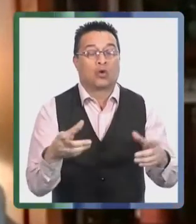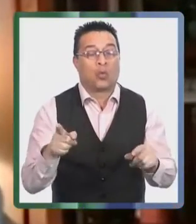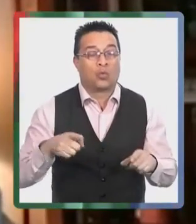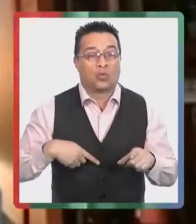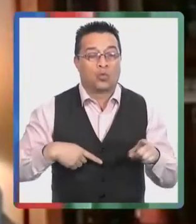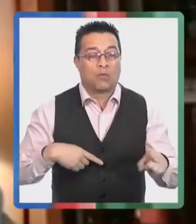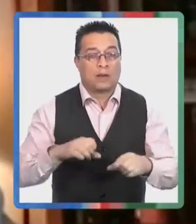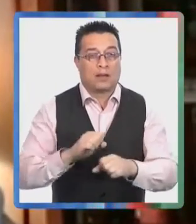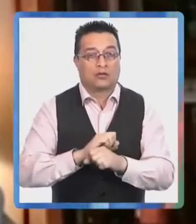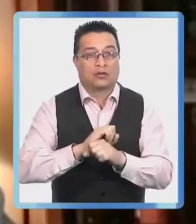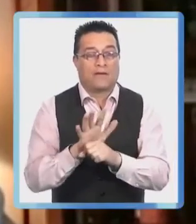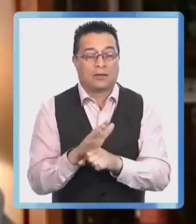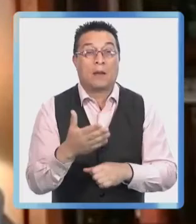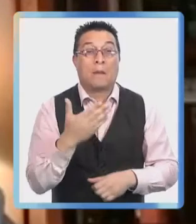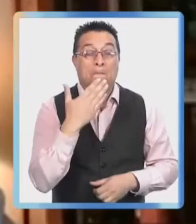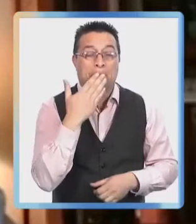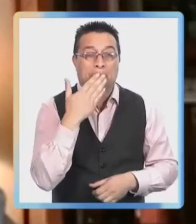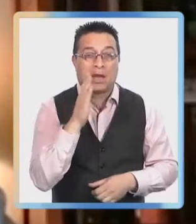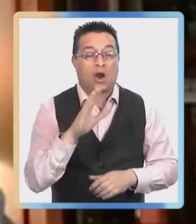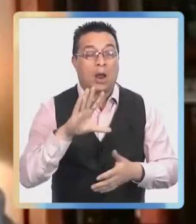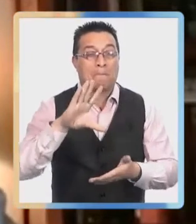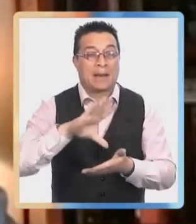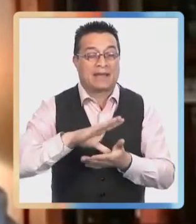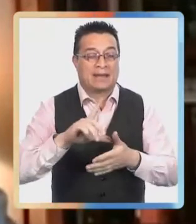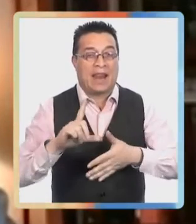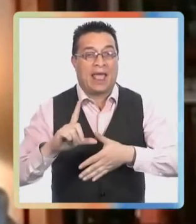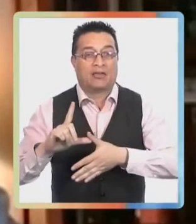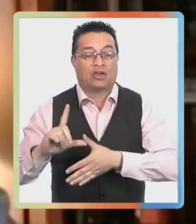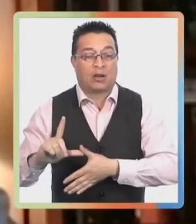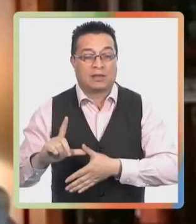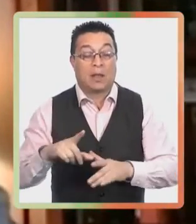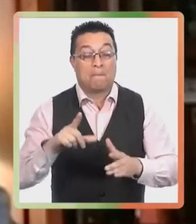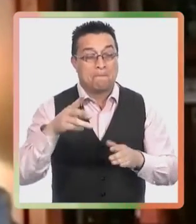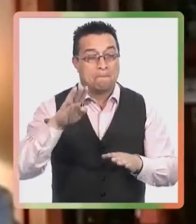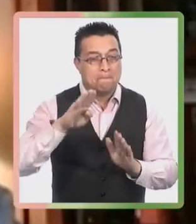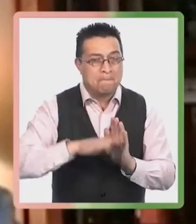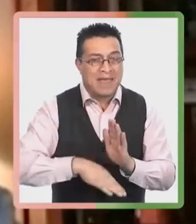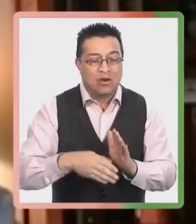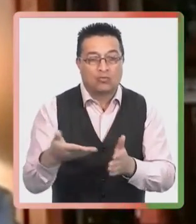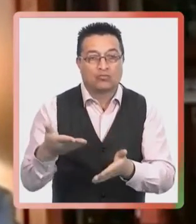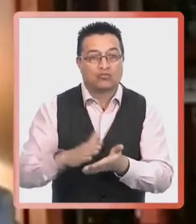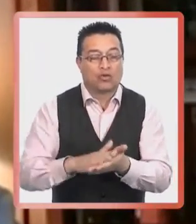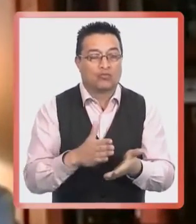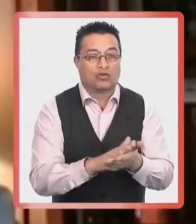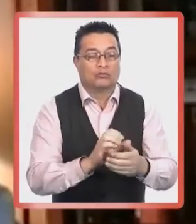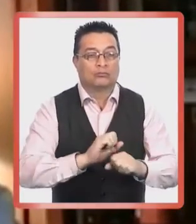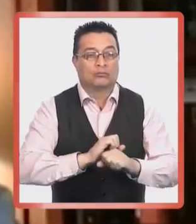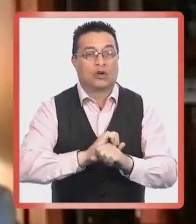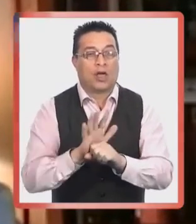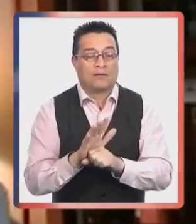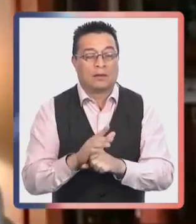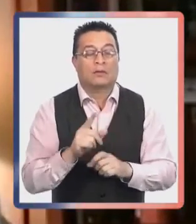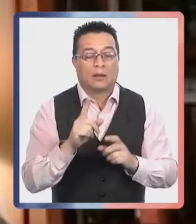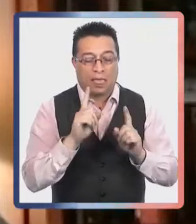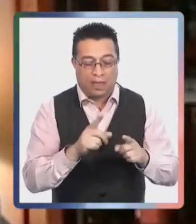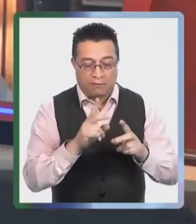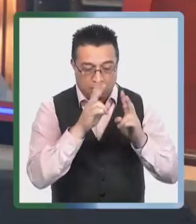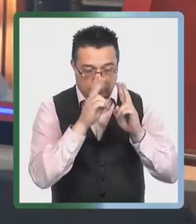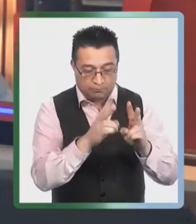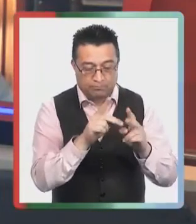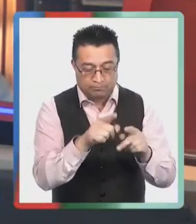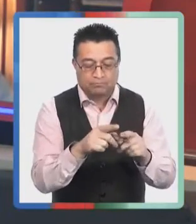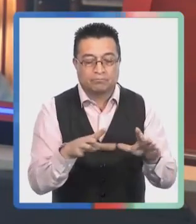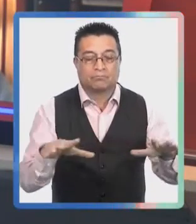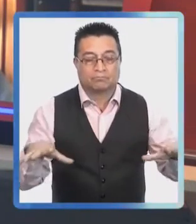exceso por coronavirus. El mejor país de Latinoamérica con menos mortalidad por coronavirus. Entonces hay que